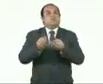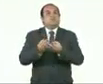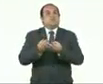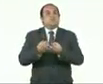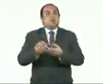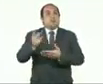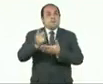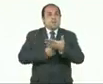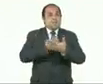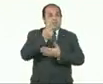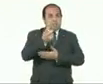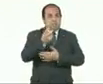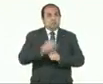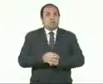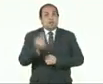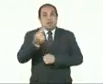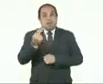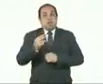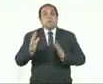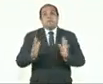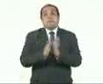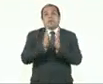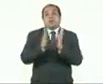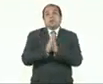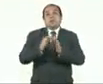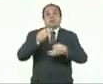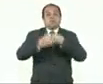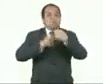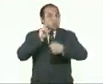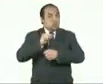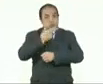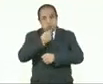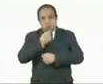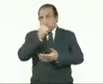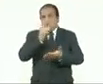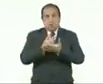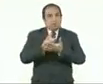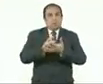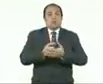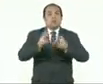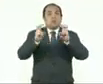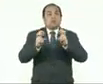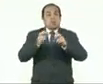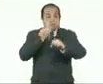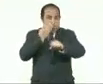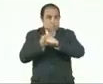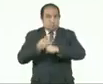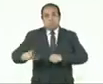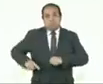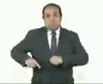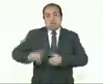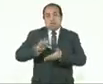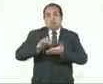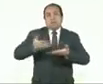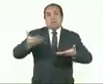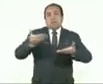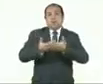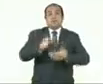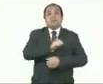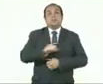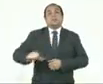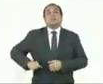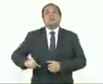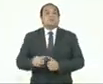ahí necesitamos la colaboración de todos y de todas, no es un asunto solo del gobierno. Por eso agradecemos aquí la presencia de la